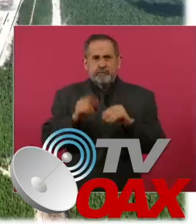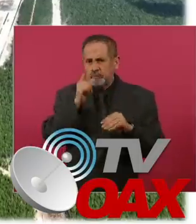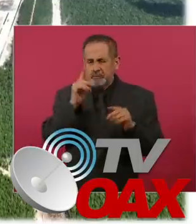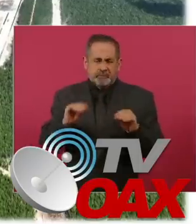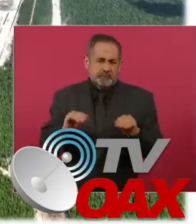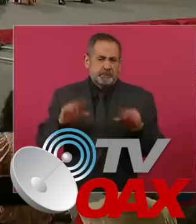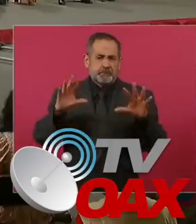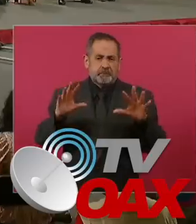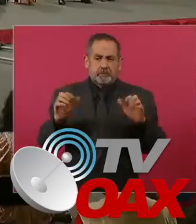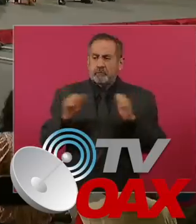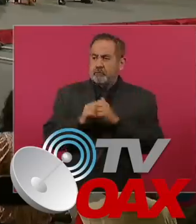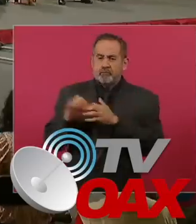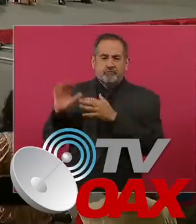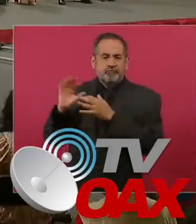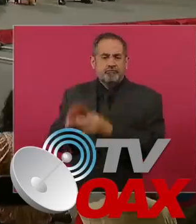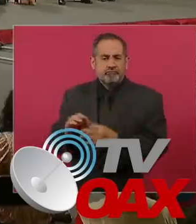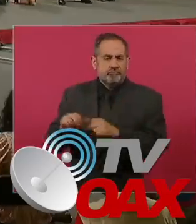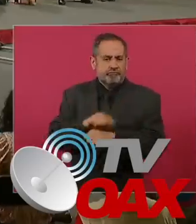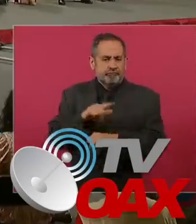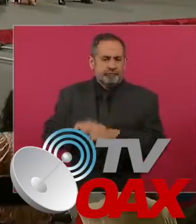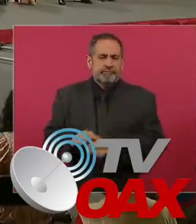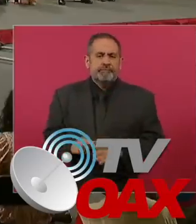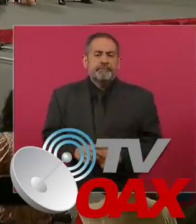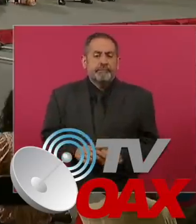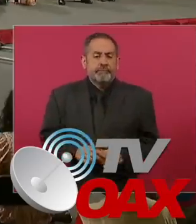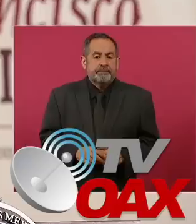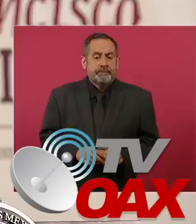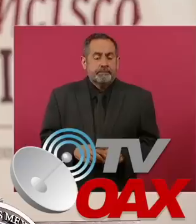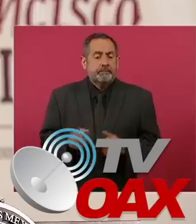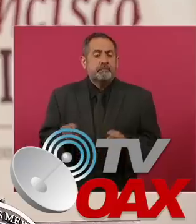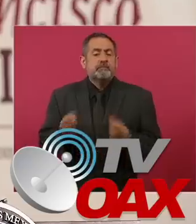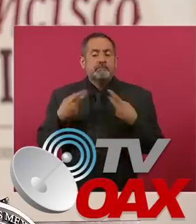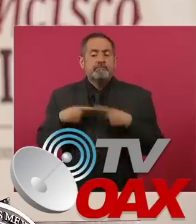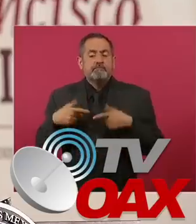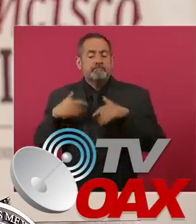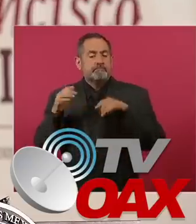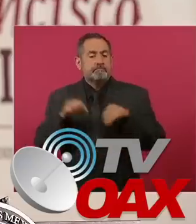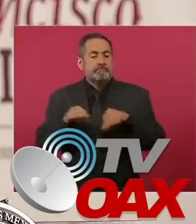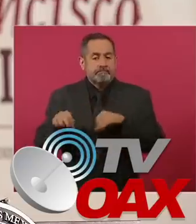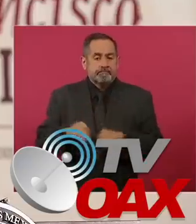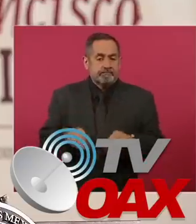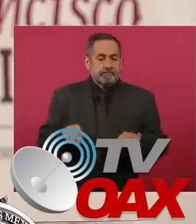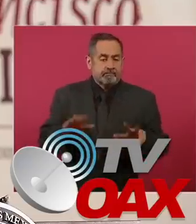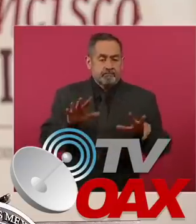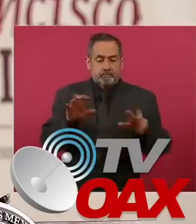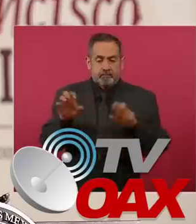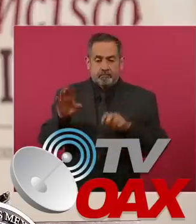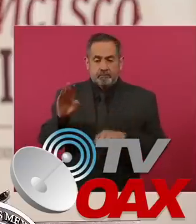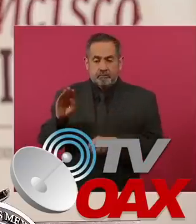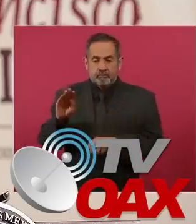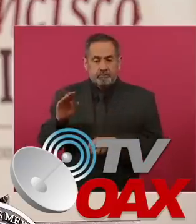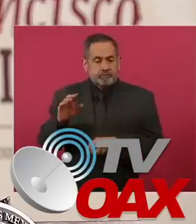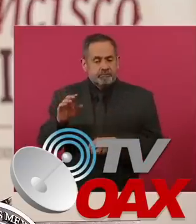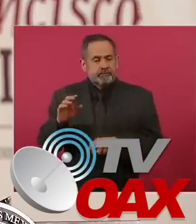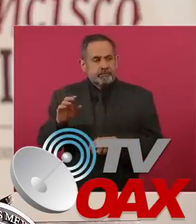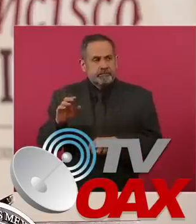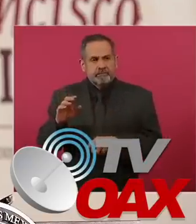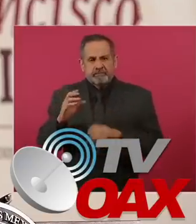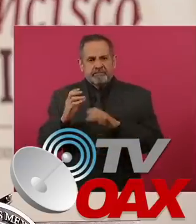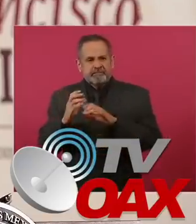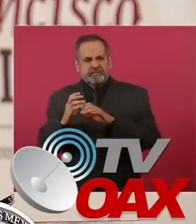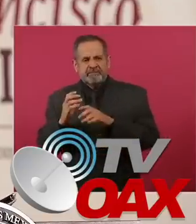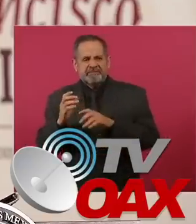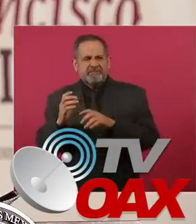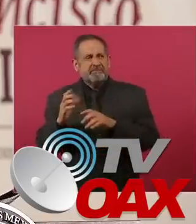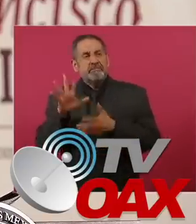la red eléctrica nacional. Tenemos una fuerza laboral de 890 vehículos y maquinaria pesada y